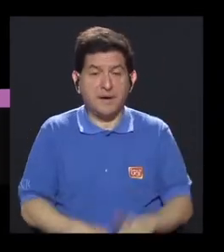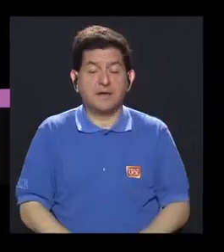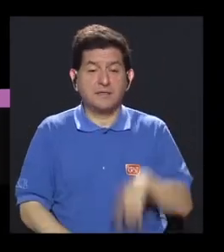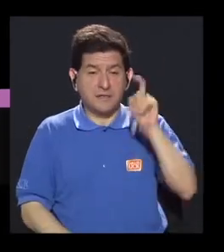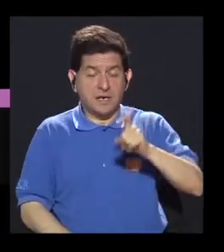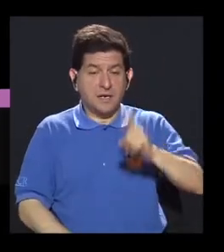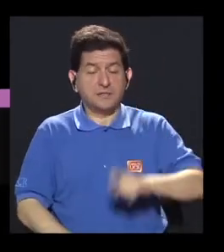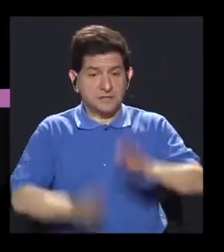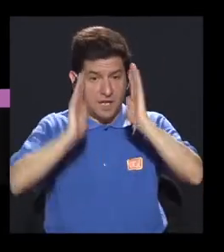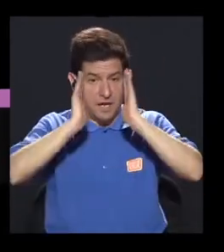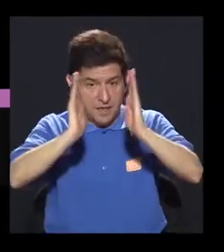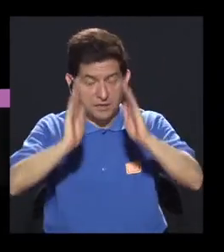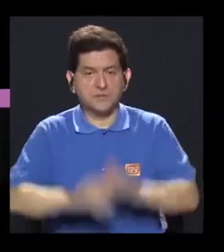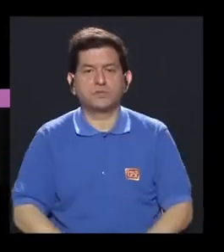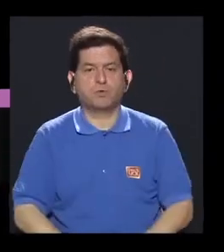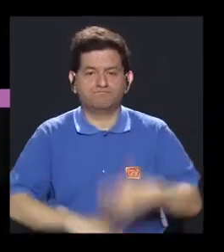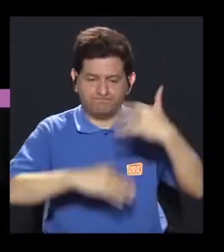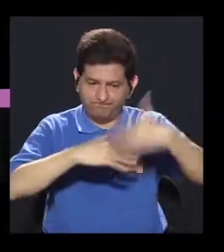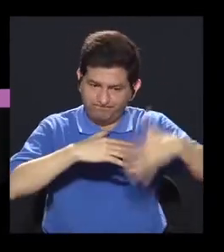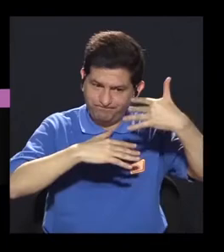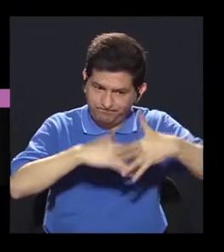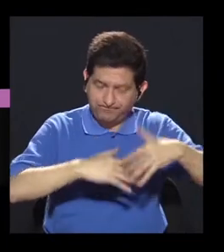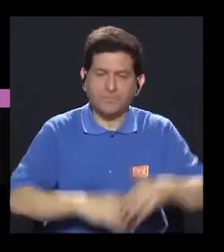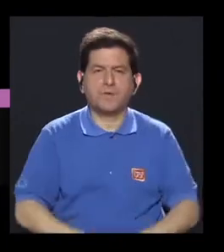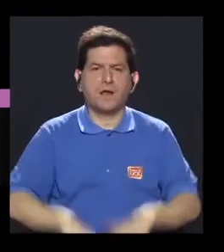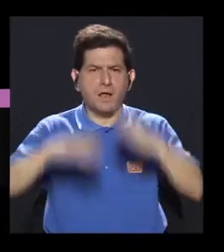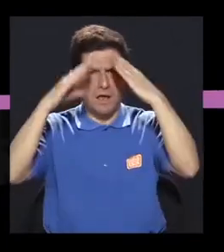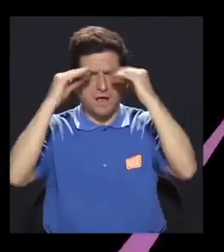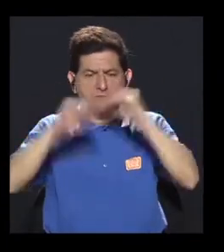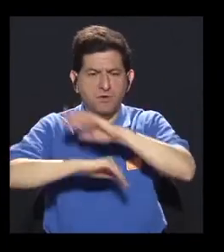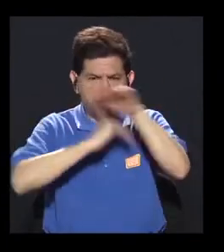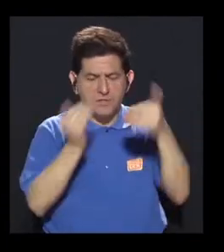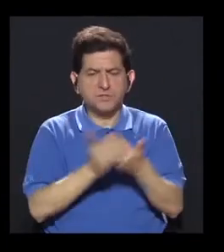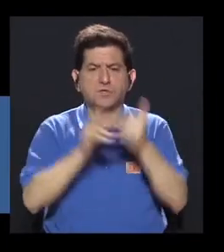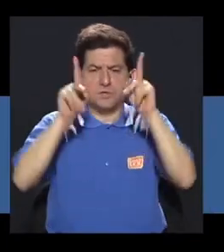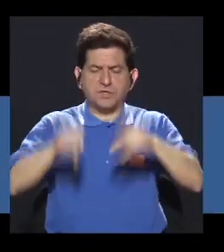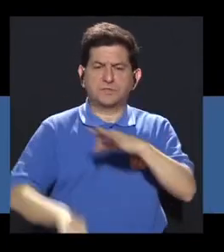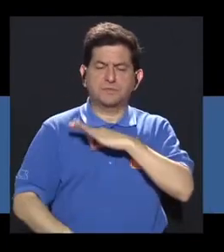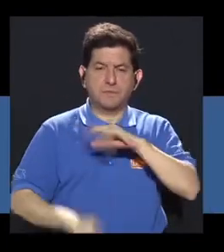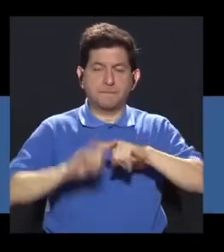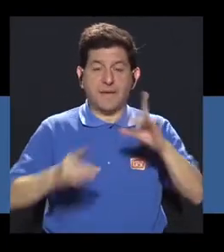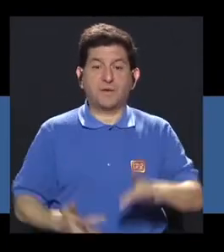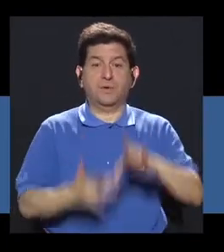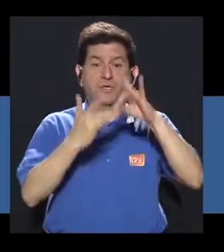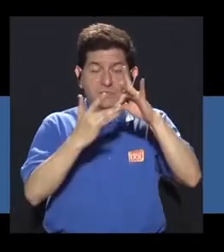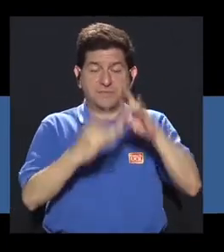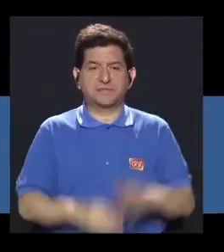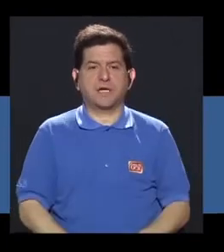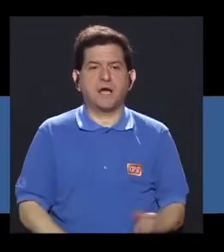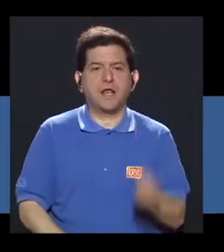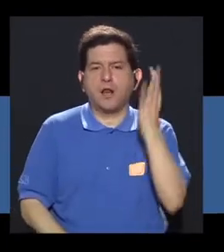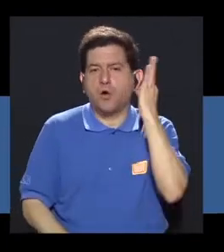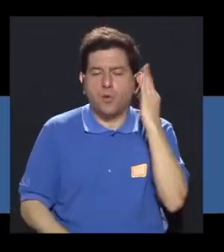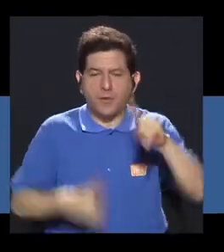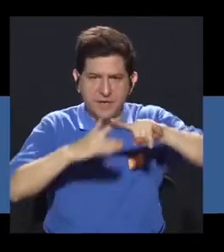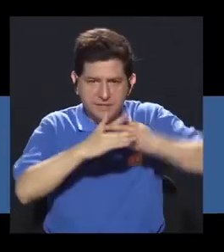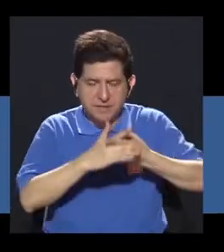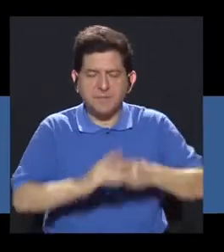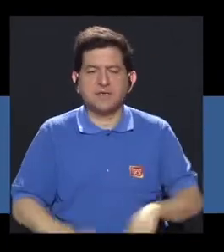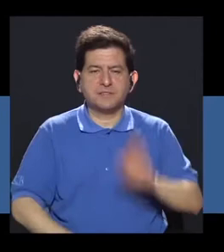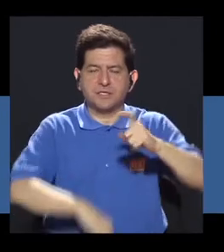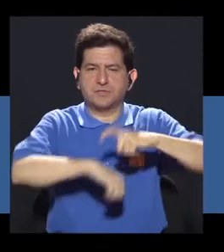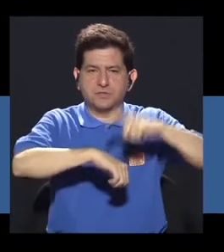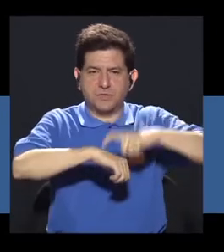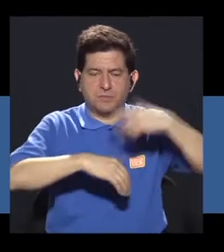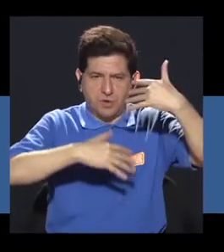de los aspectos a los cuales hay que prestar atención, la menstruación. La información es para todos, pero va dirigida especialmente a las chicas